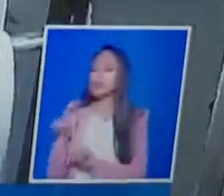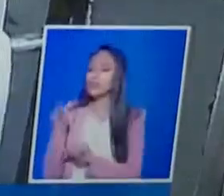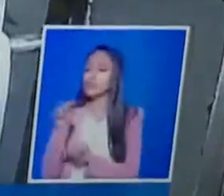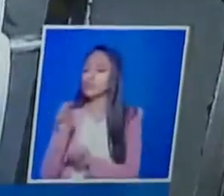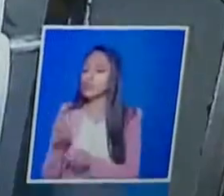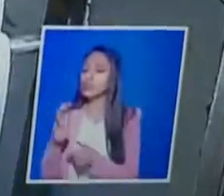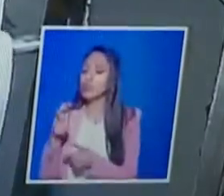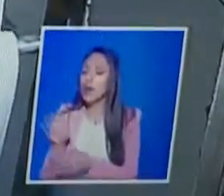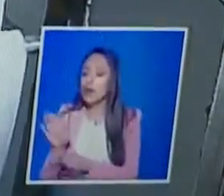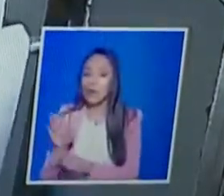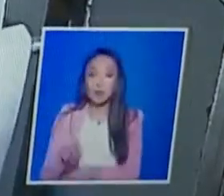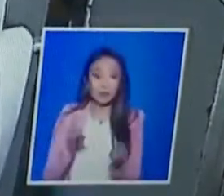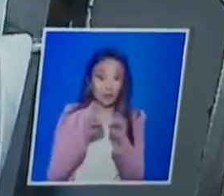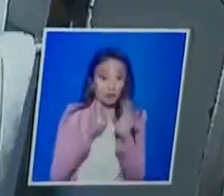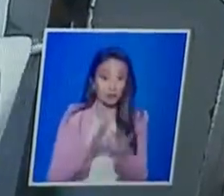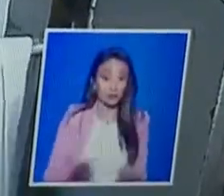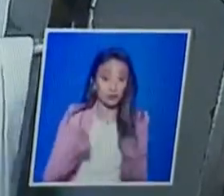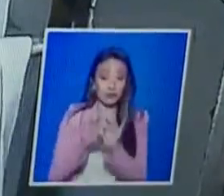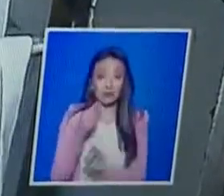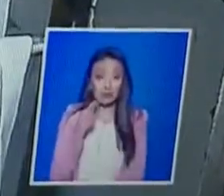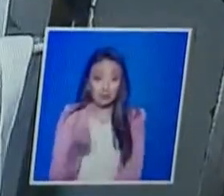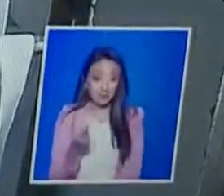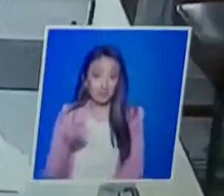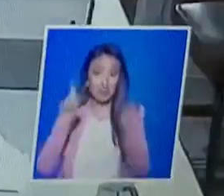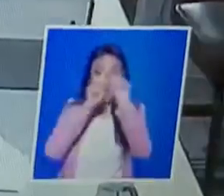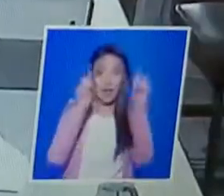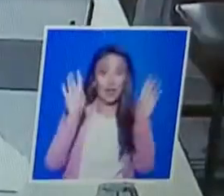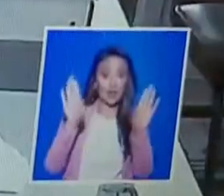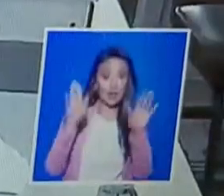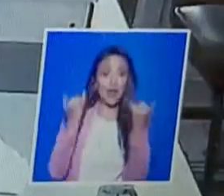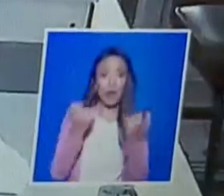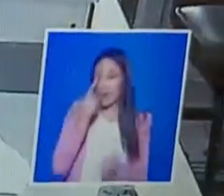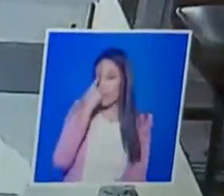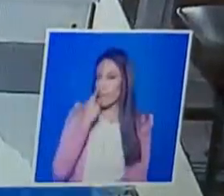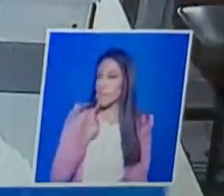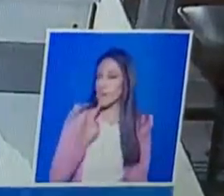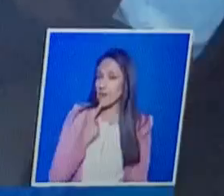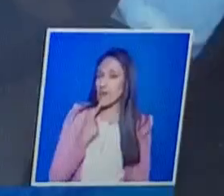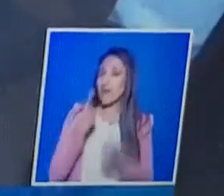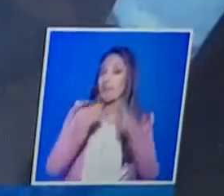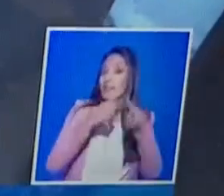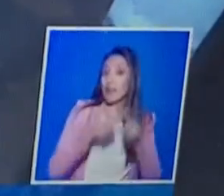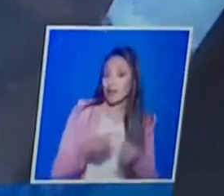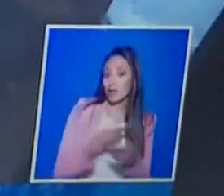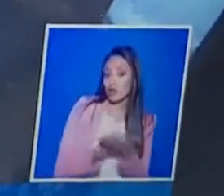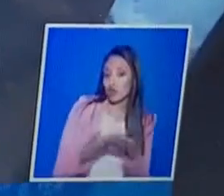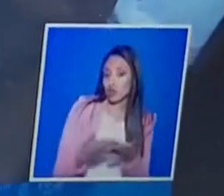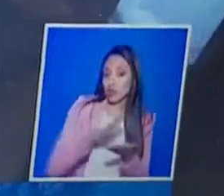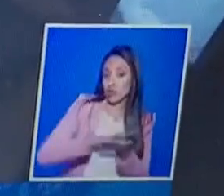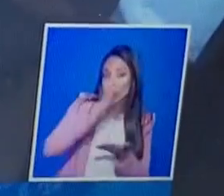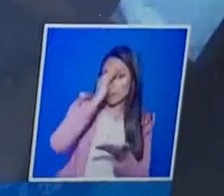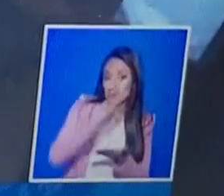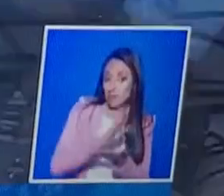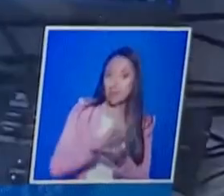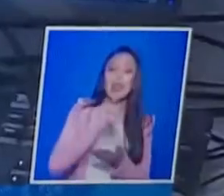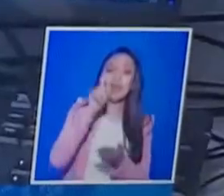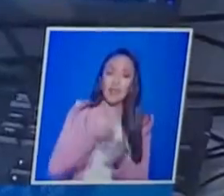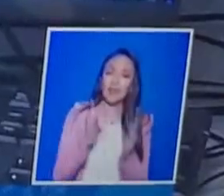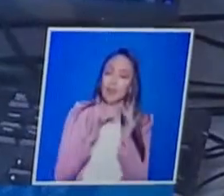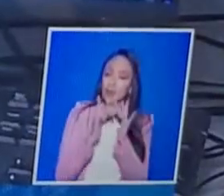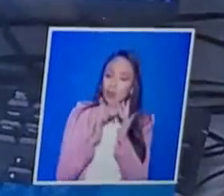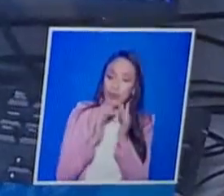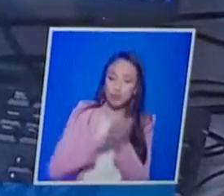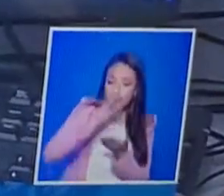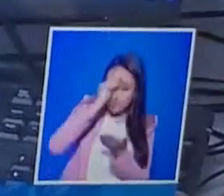que destaca el experto es que las empresas hoy optan por perfiles multidisciplinarios. Por eso recomienda estar en constante